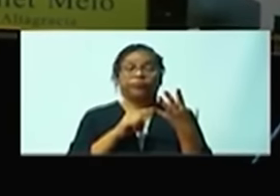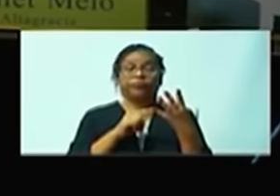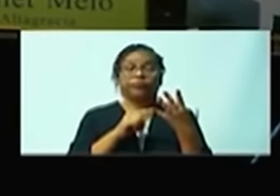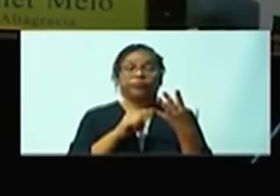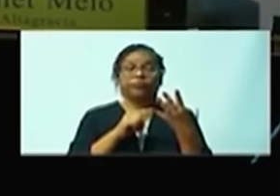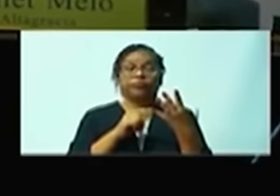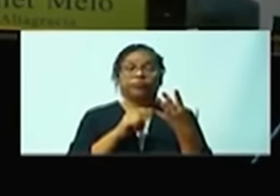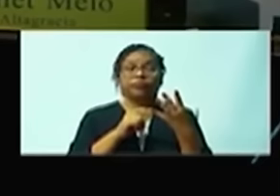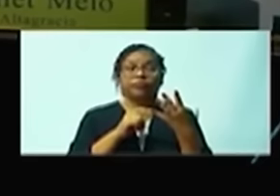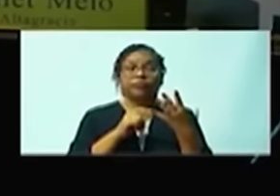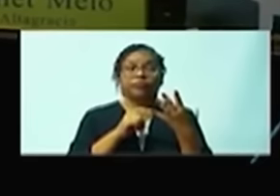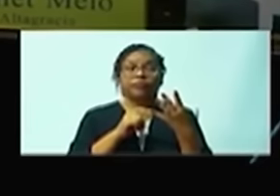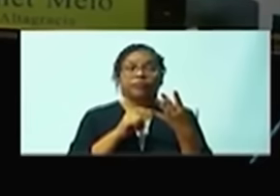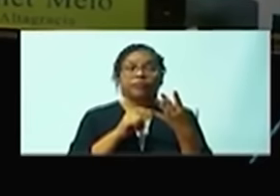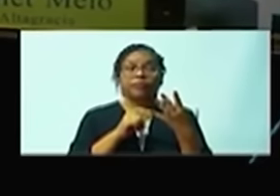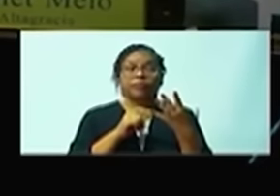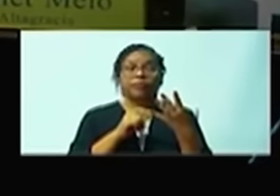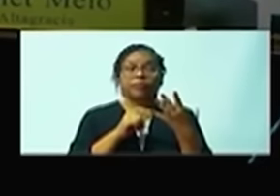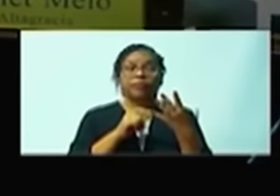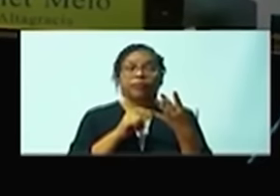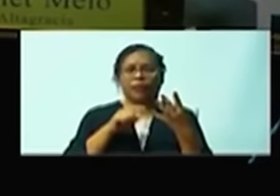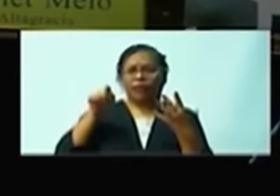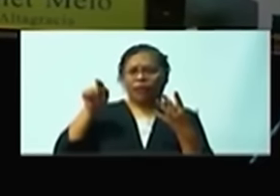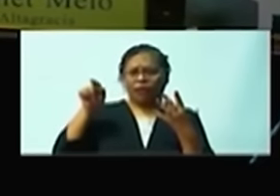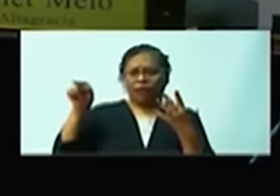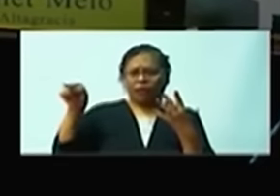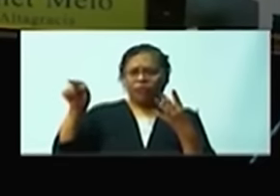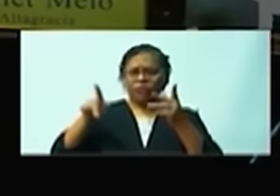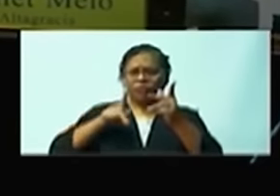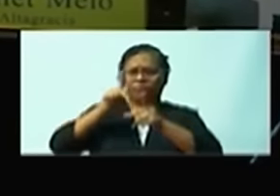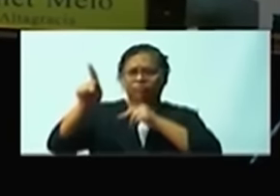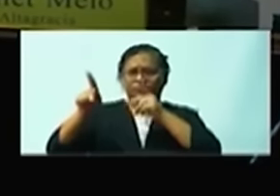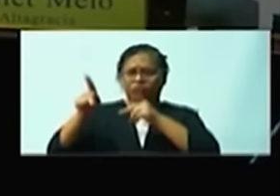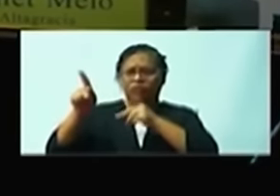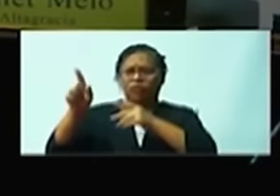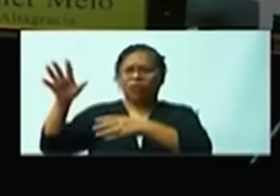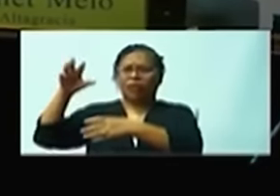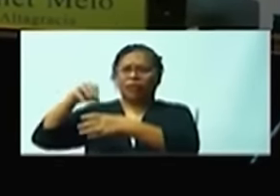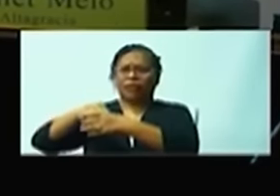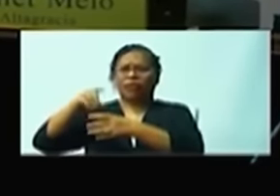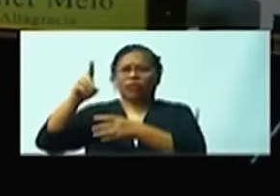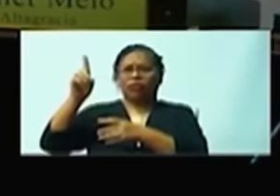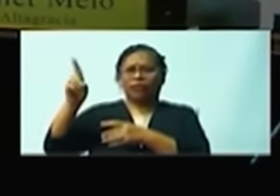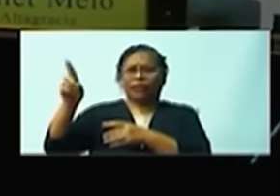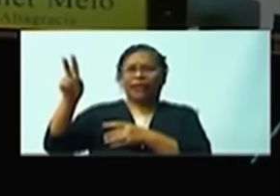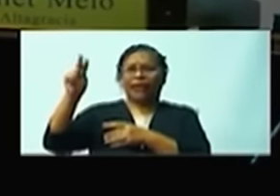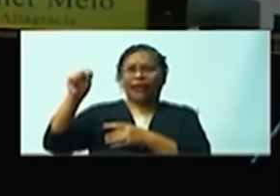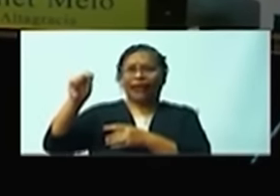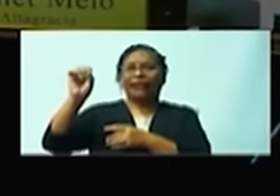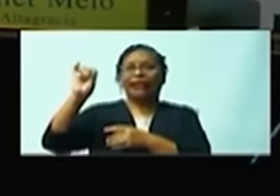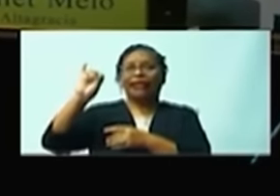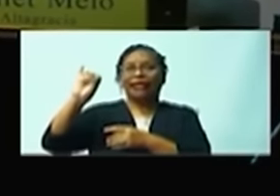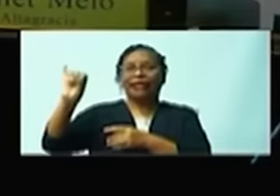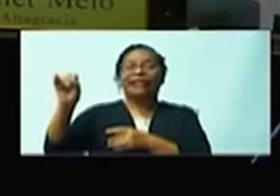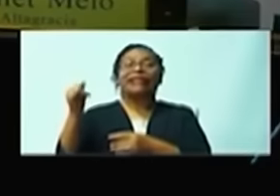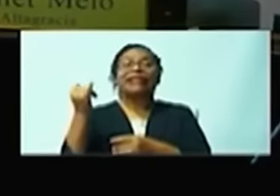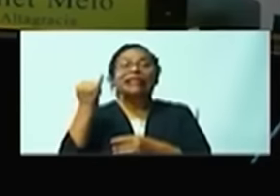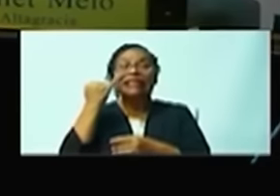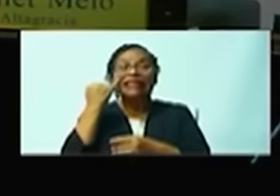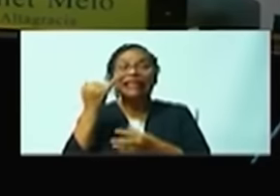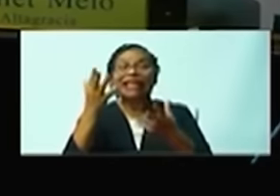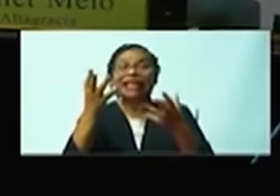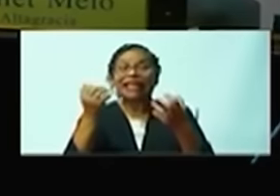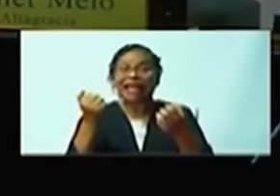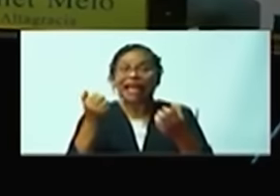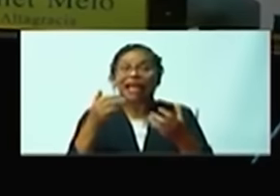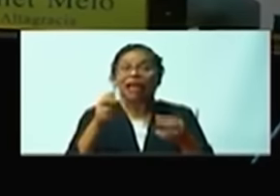de información recogida por los agentes del DNI por parte de funcionarios públicos con fines políticos y personales.